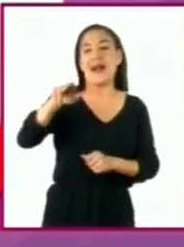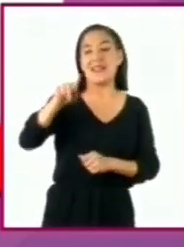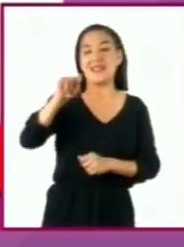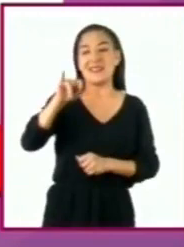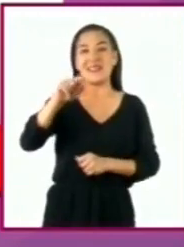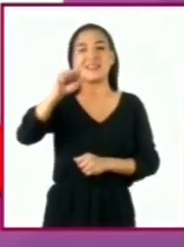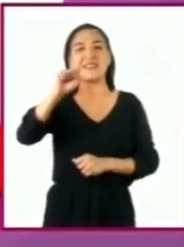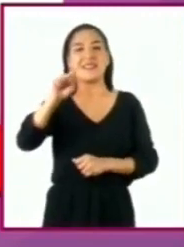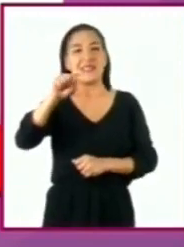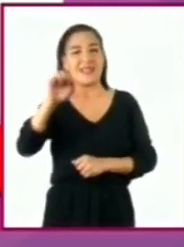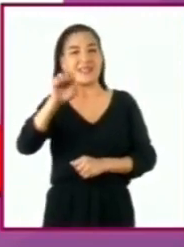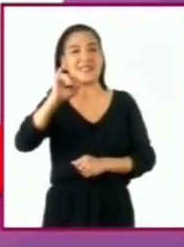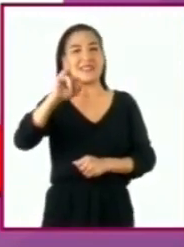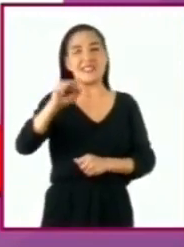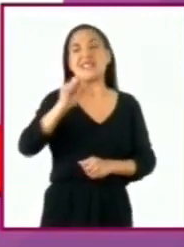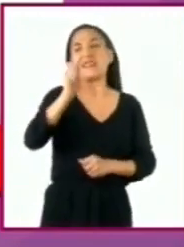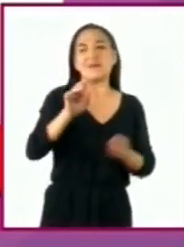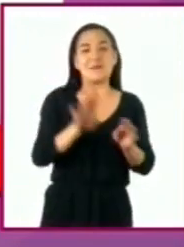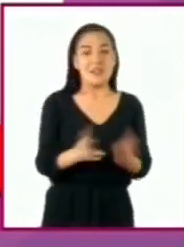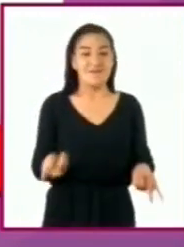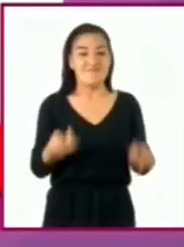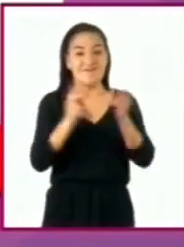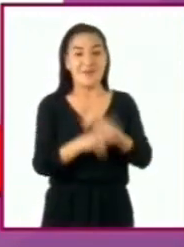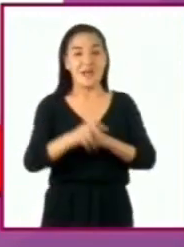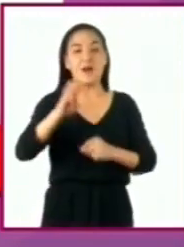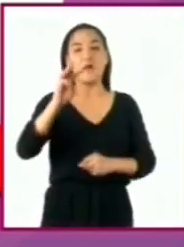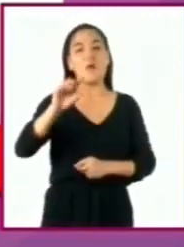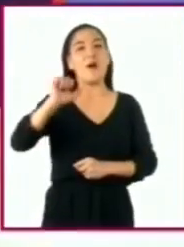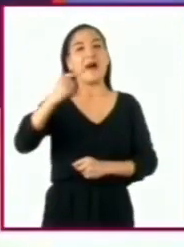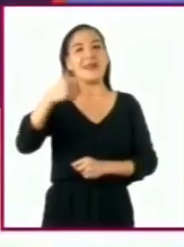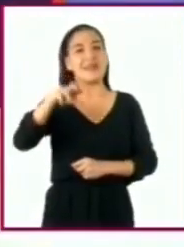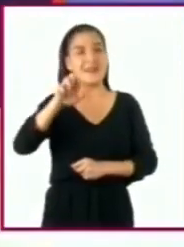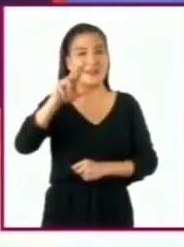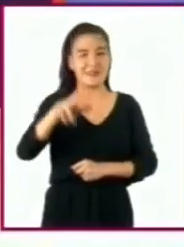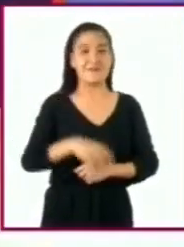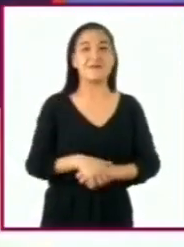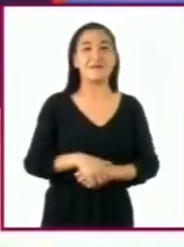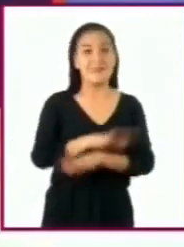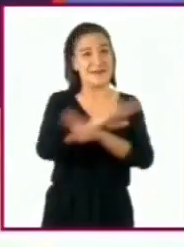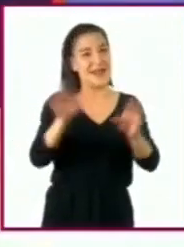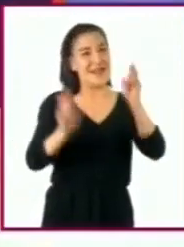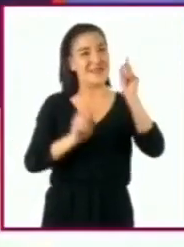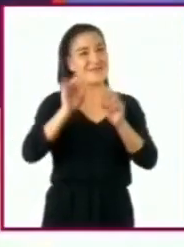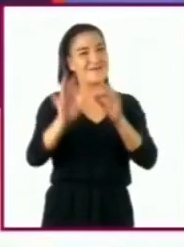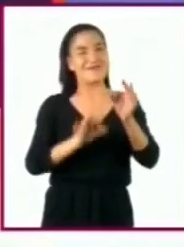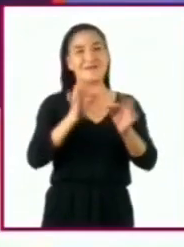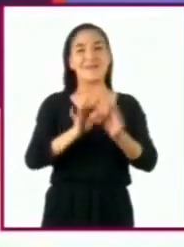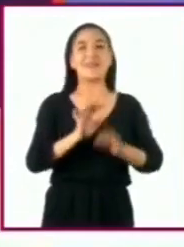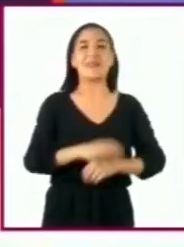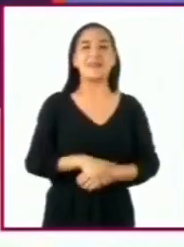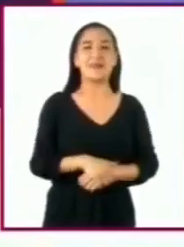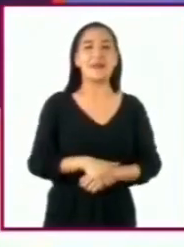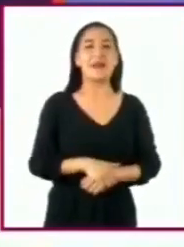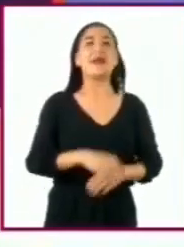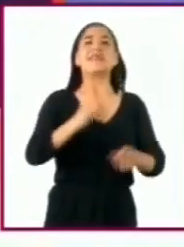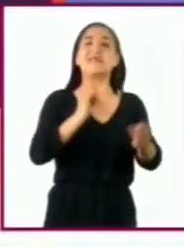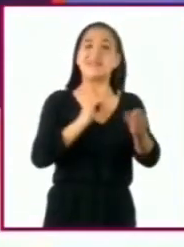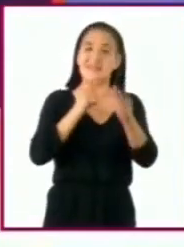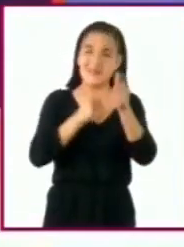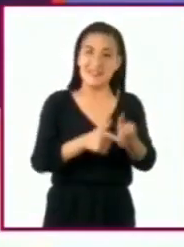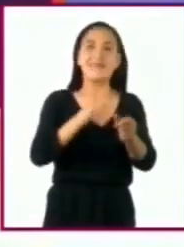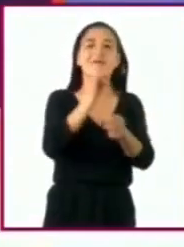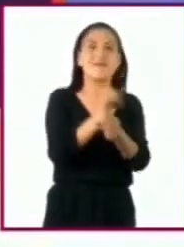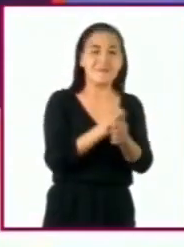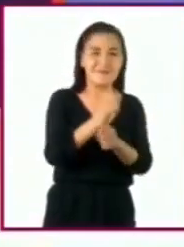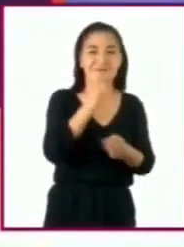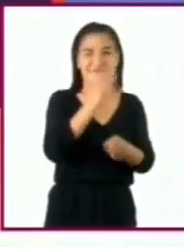opuesto a Wagner, que tenía un estilo más sofisticado. ¿Duda resuelta? Sigamos indagando sobre este